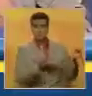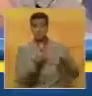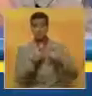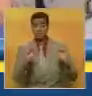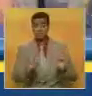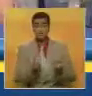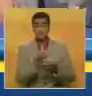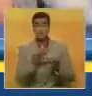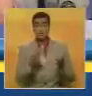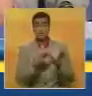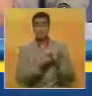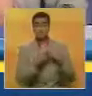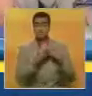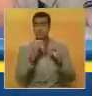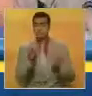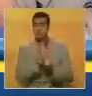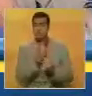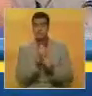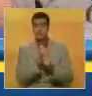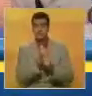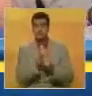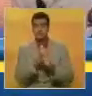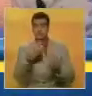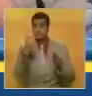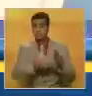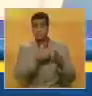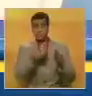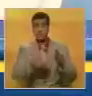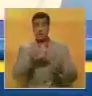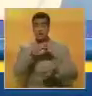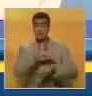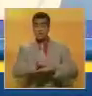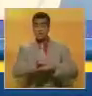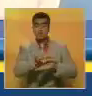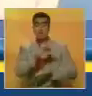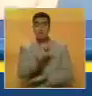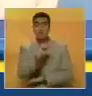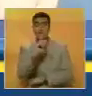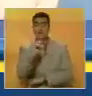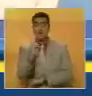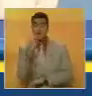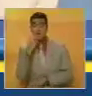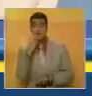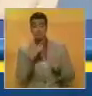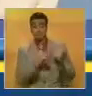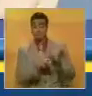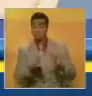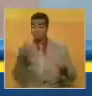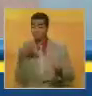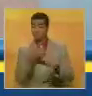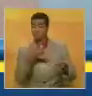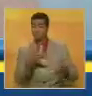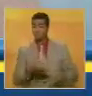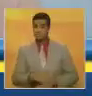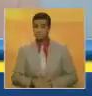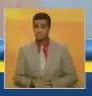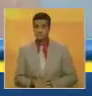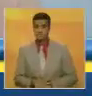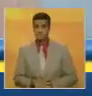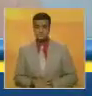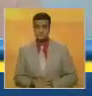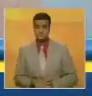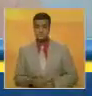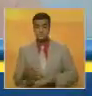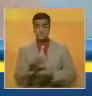y de los derechos de los trabajadores. Condenaron la detención de Álvarez Paz. Aseguran que es una muestra de represión. El gobierno,